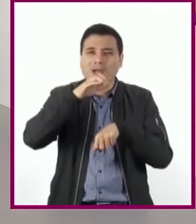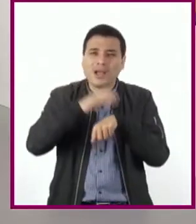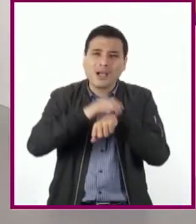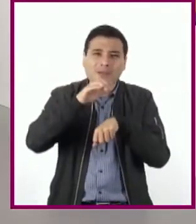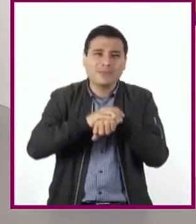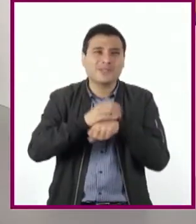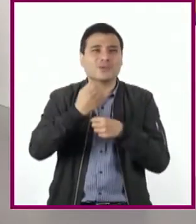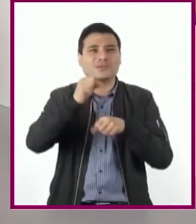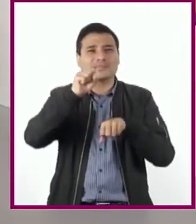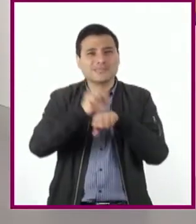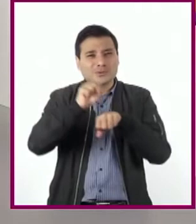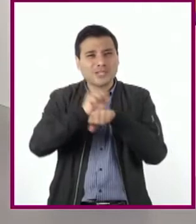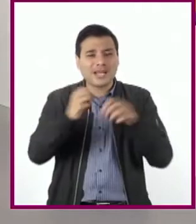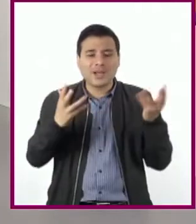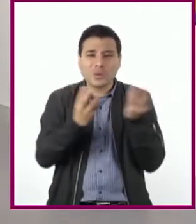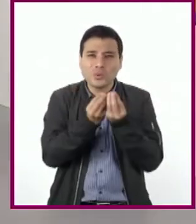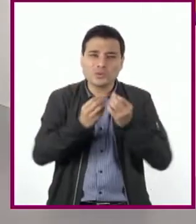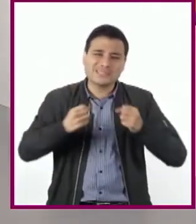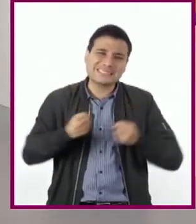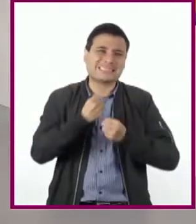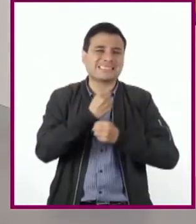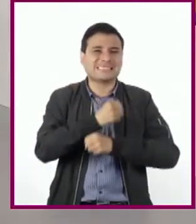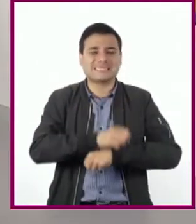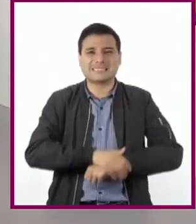la secundaria.